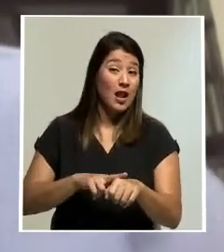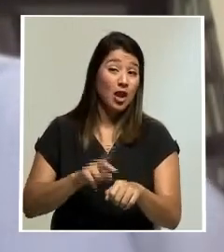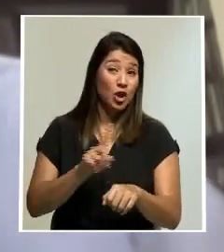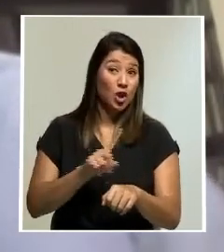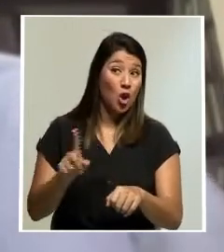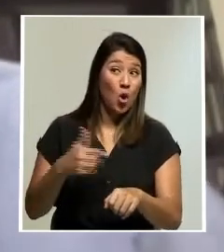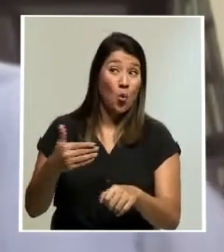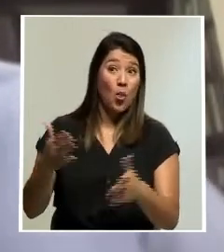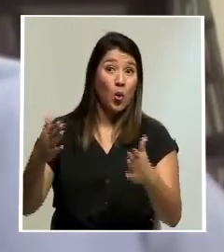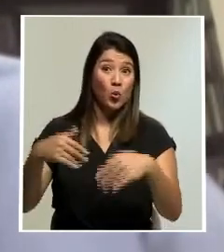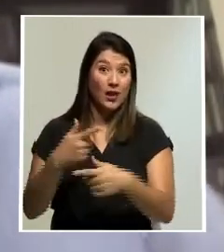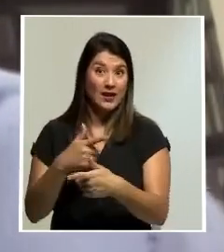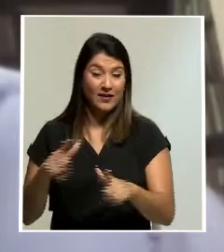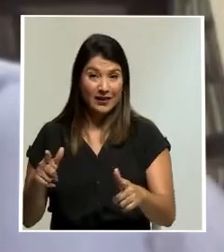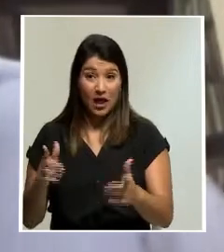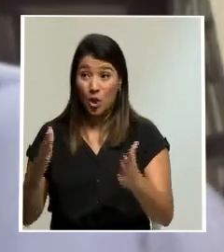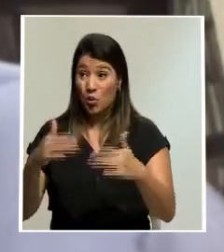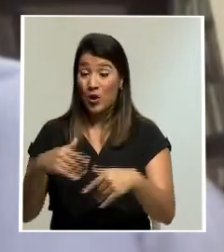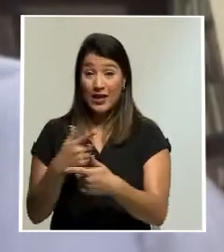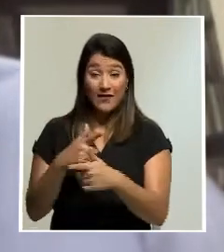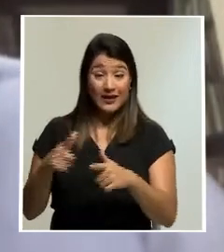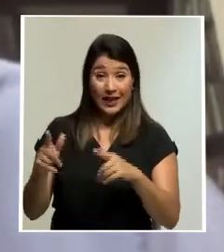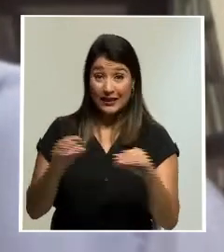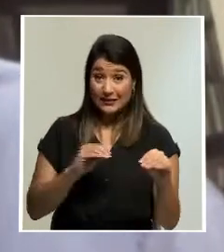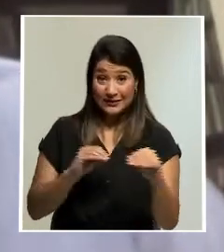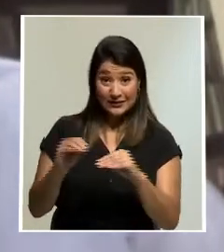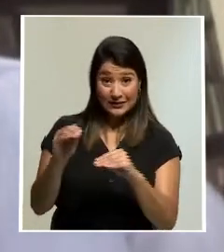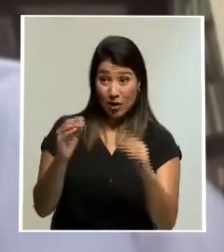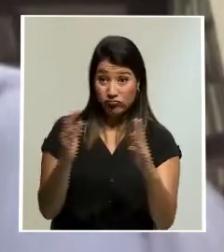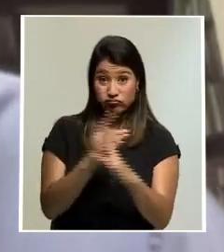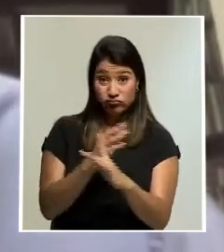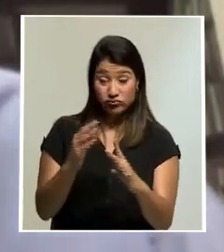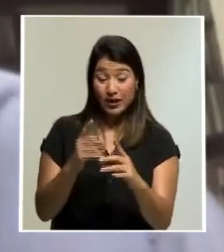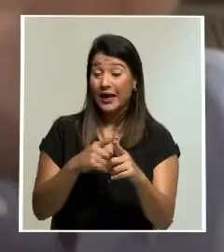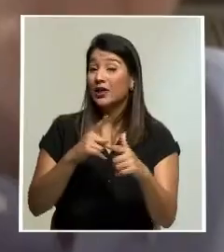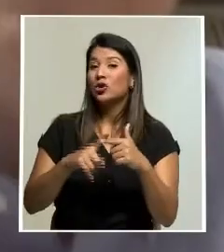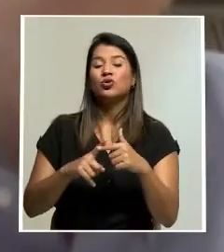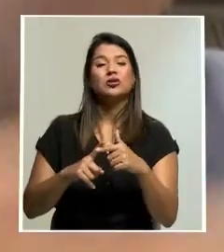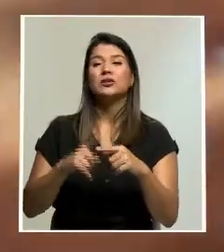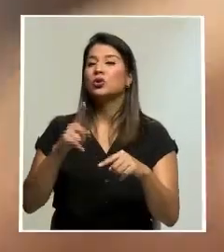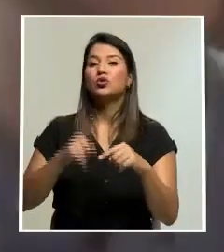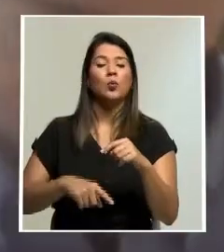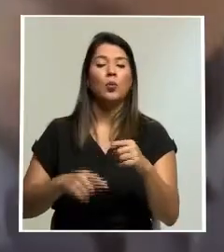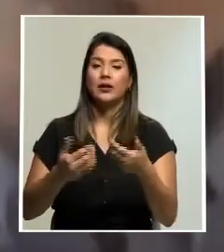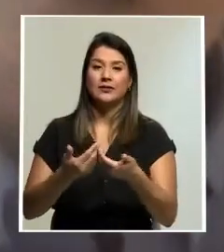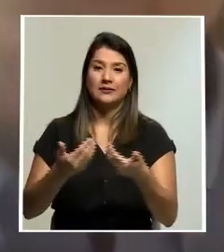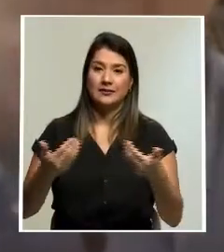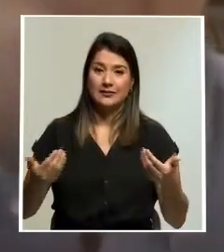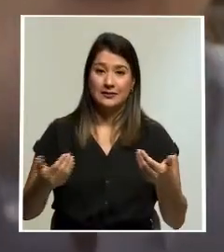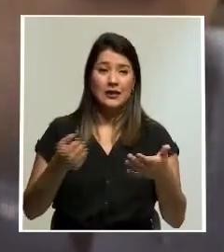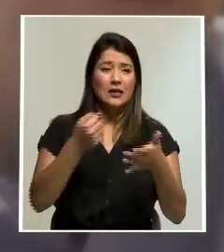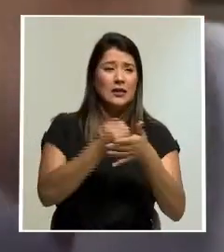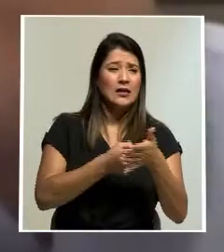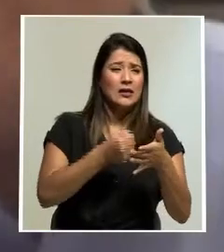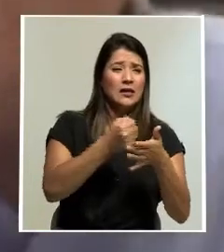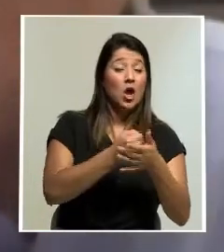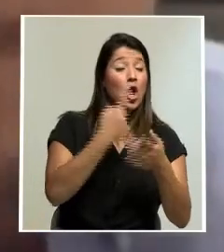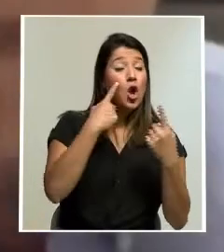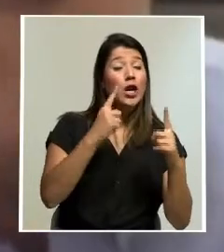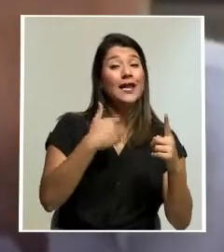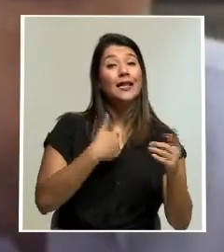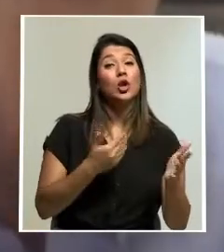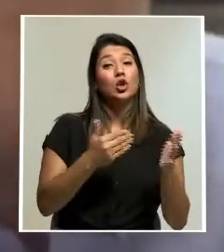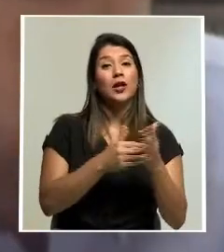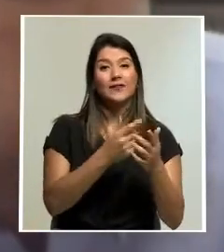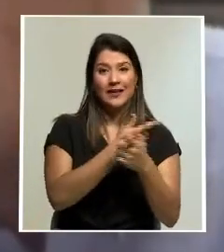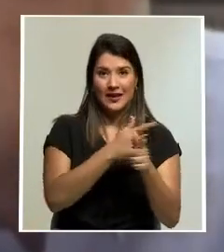no hay libertad de movilización, de manera que no se puede separar la lucha por recuperar las libertades, que solo pueden nacer